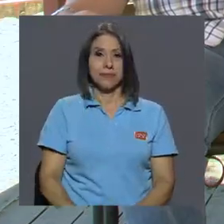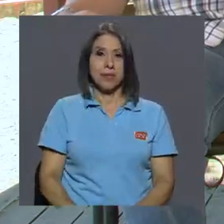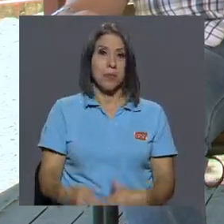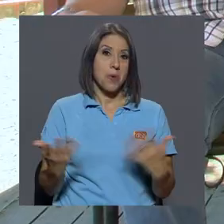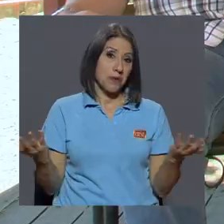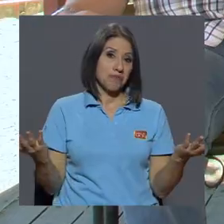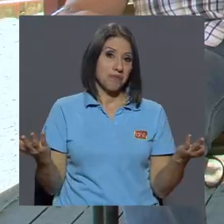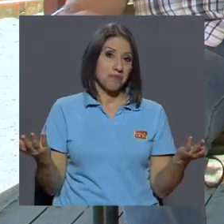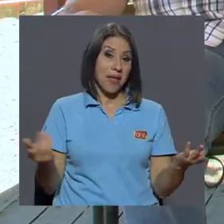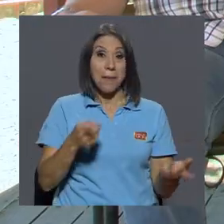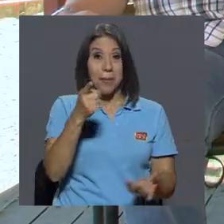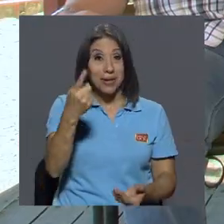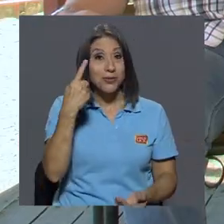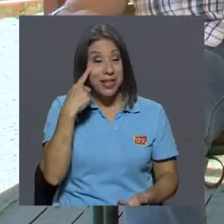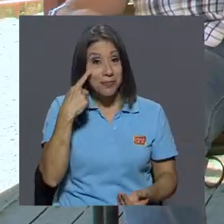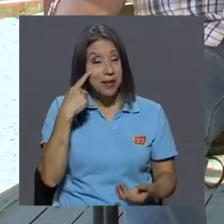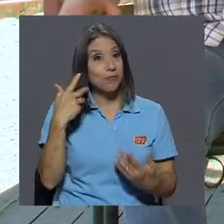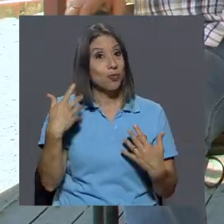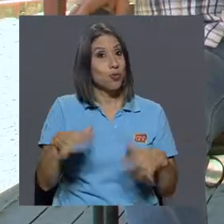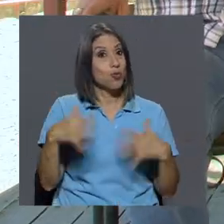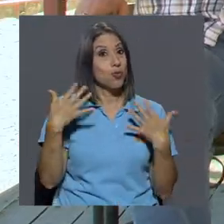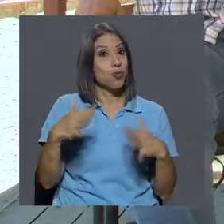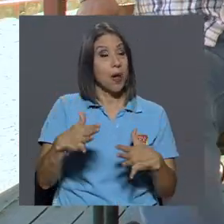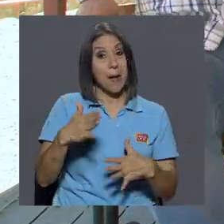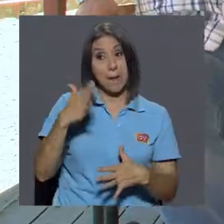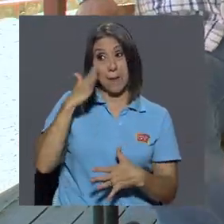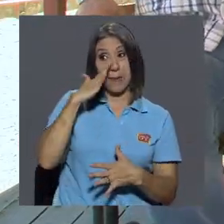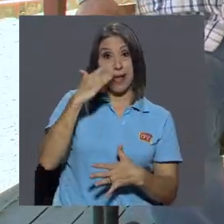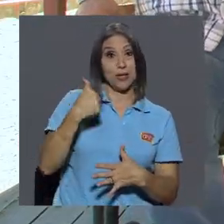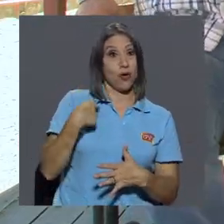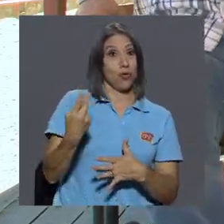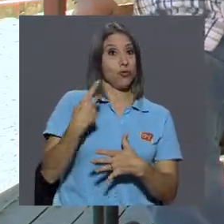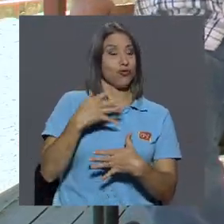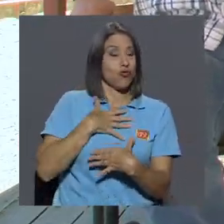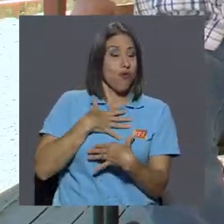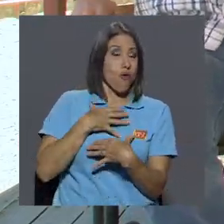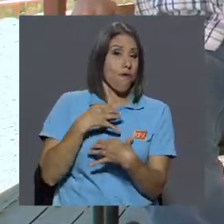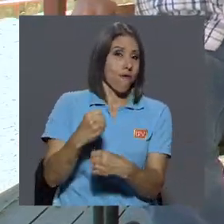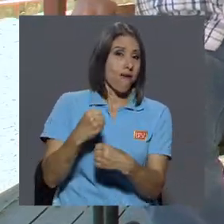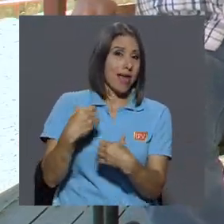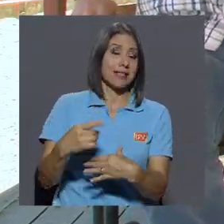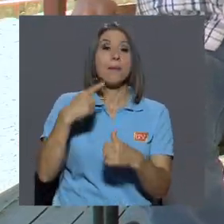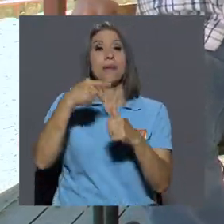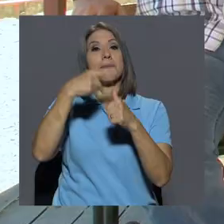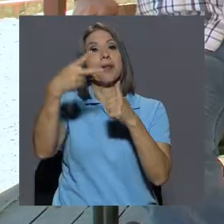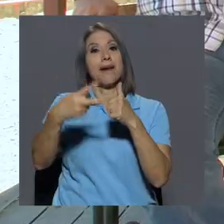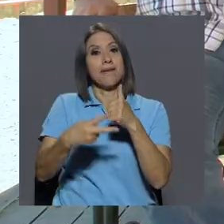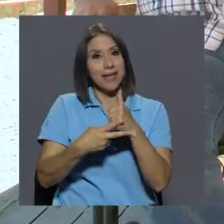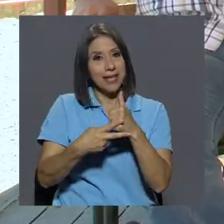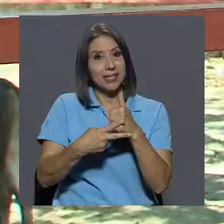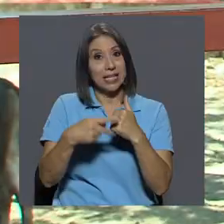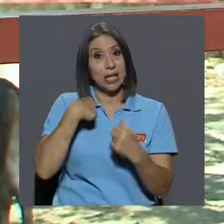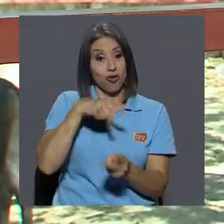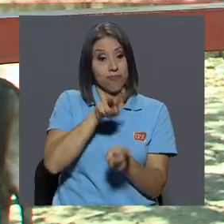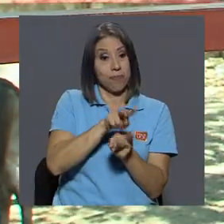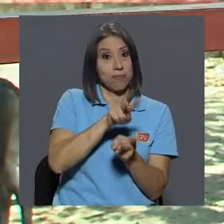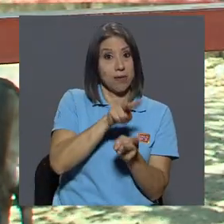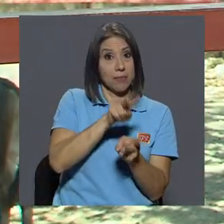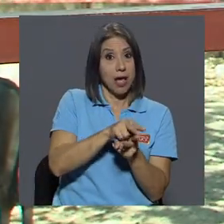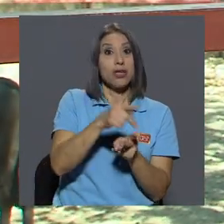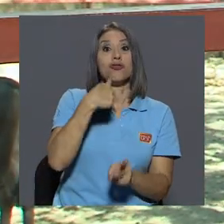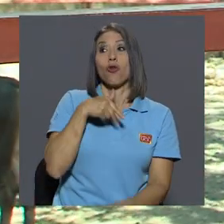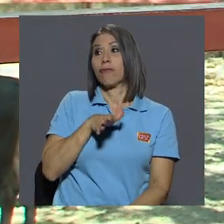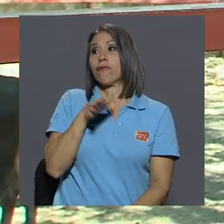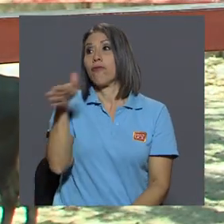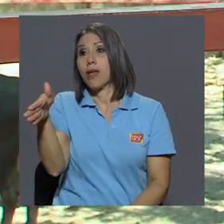bueno, para que ustedes vean el grado de confianza que nos tenemos, la primera vez que hice el sexo con una mujer, yo llegué y le conté a